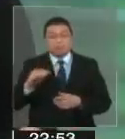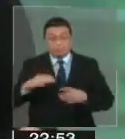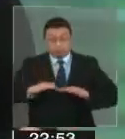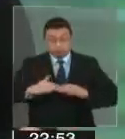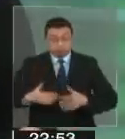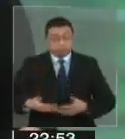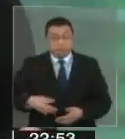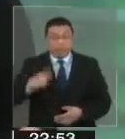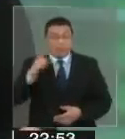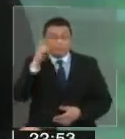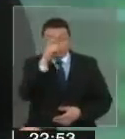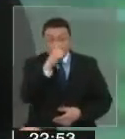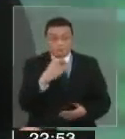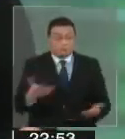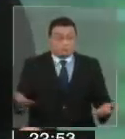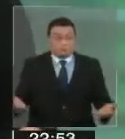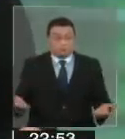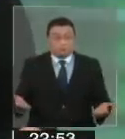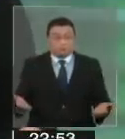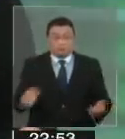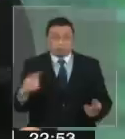difícil?